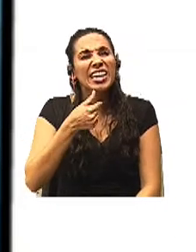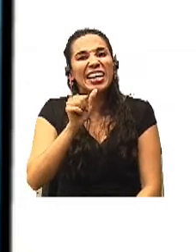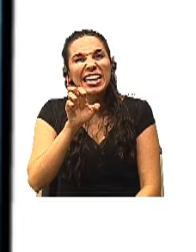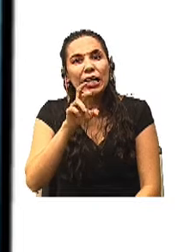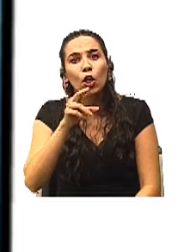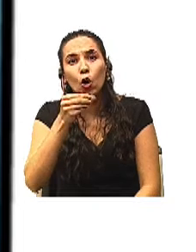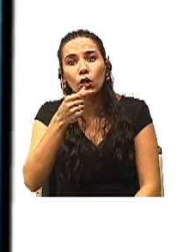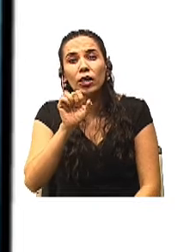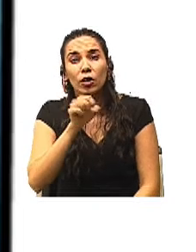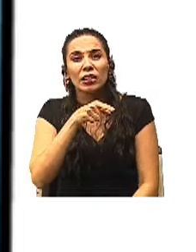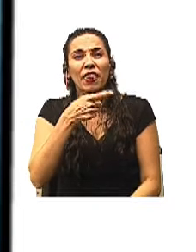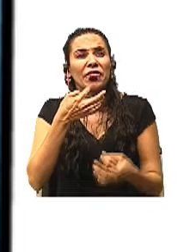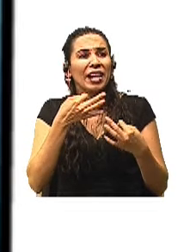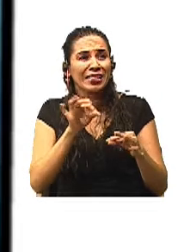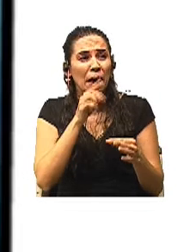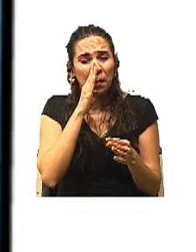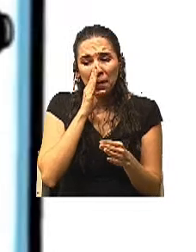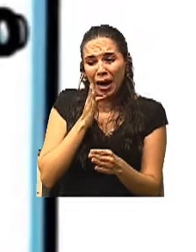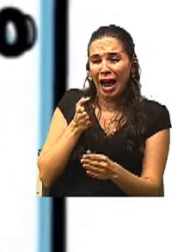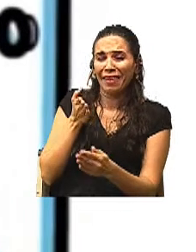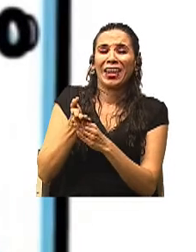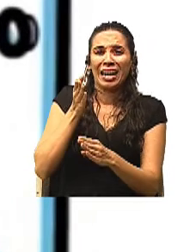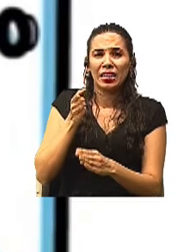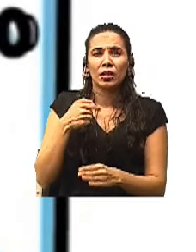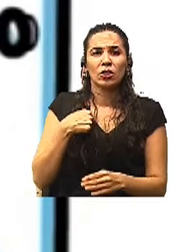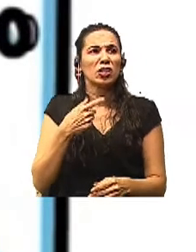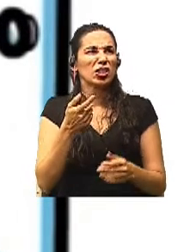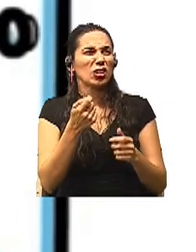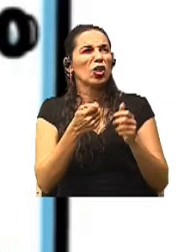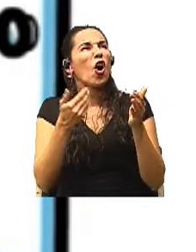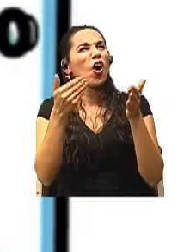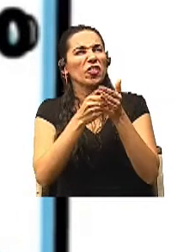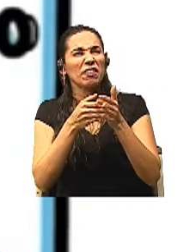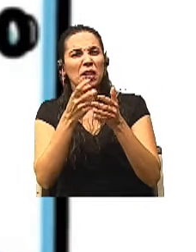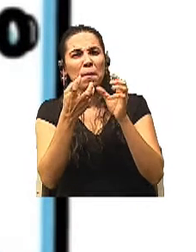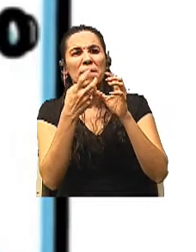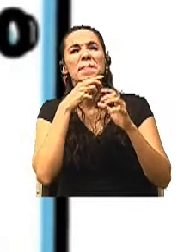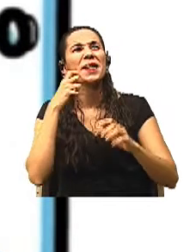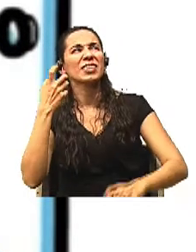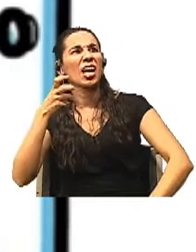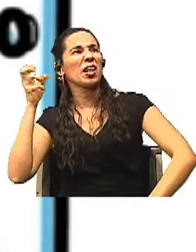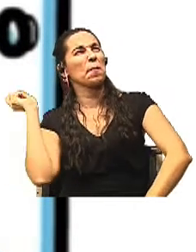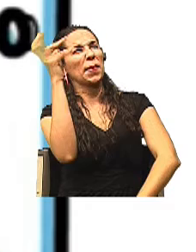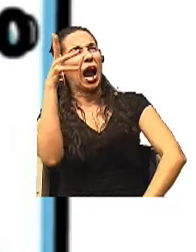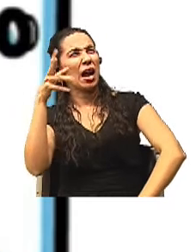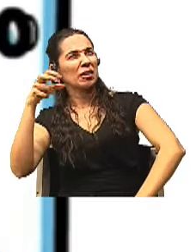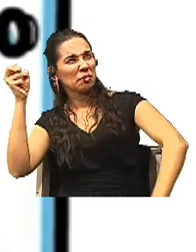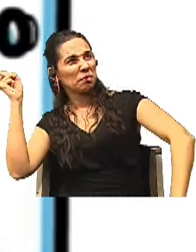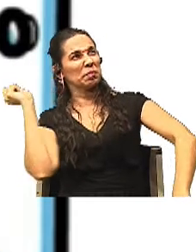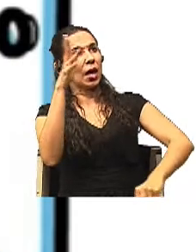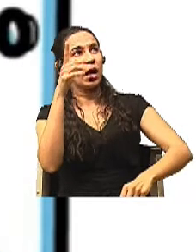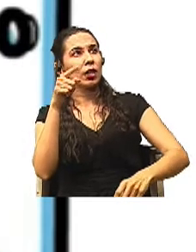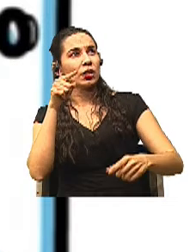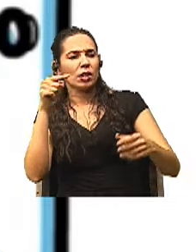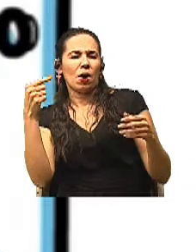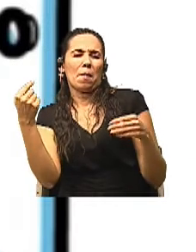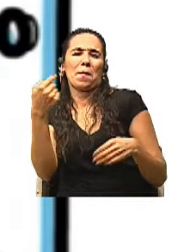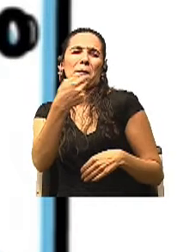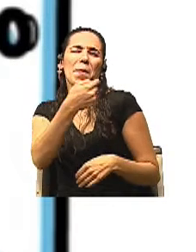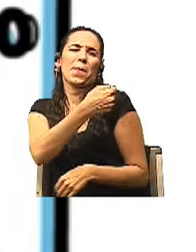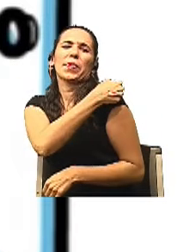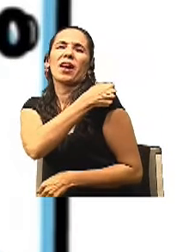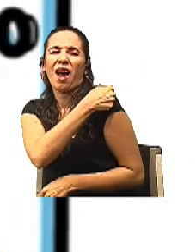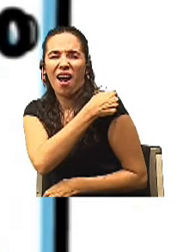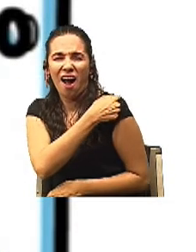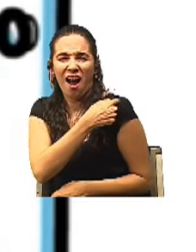había intentado atacar a su madre, le comienza a aventar una y otra manzana, y una de ellas logra penetrar su espalda y